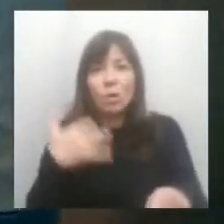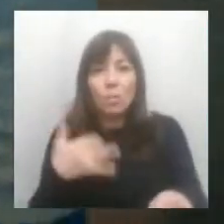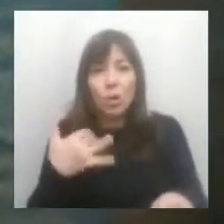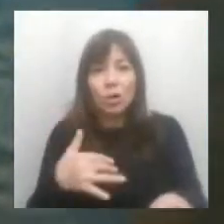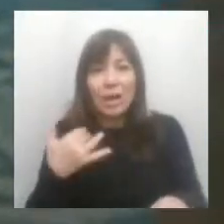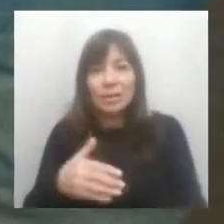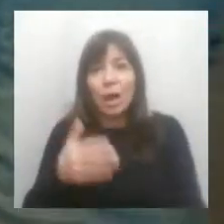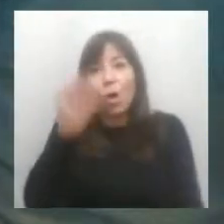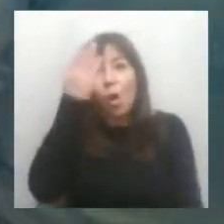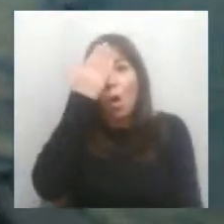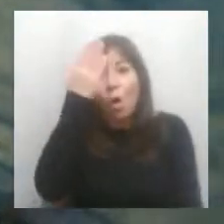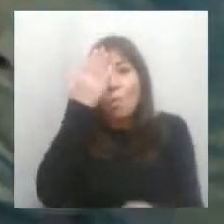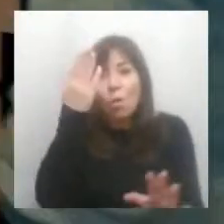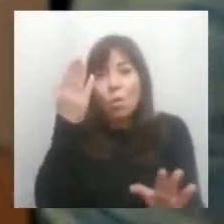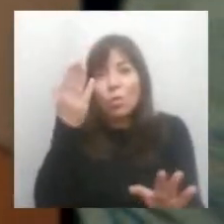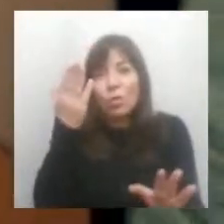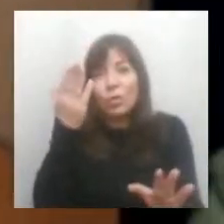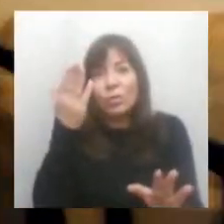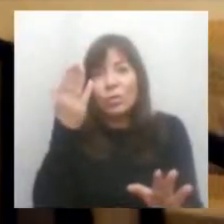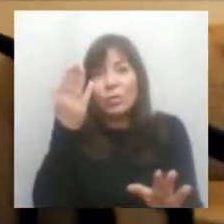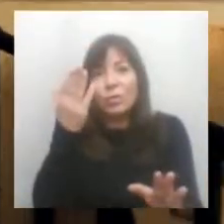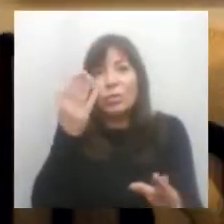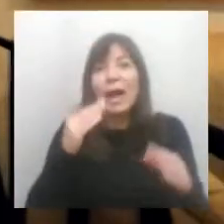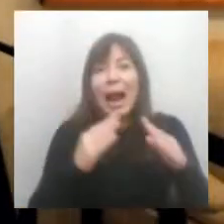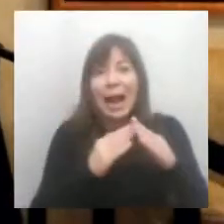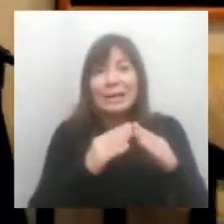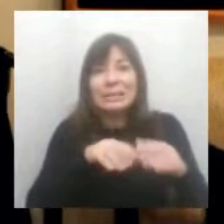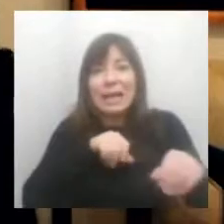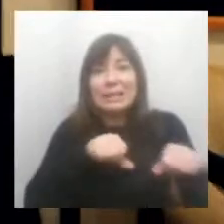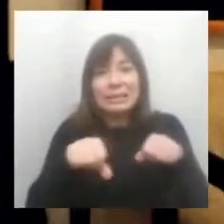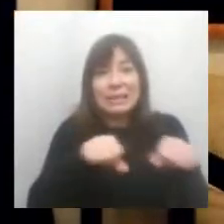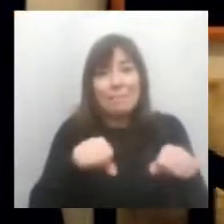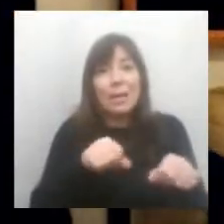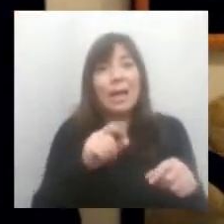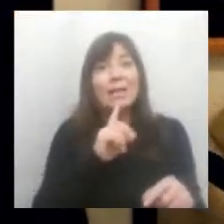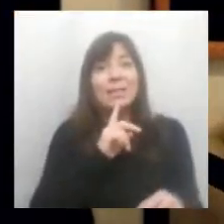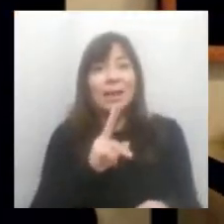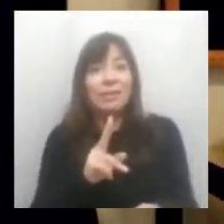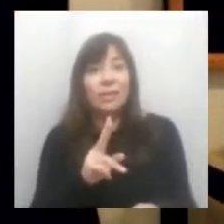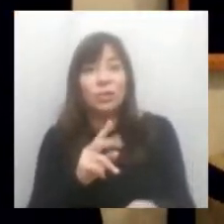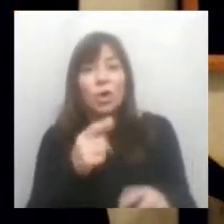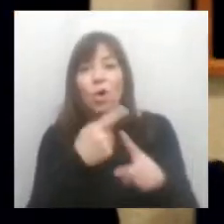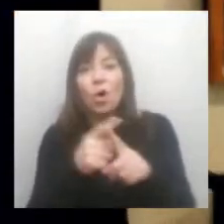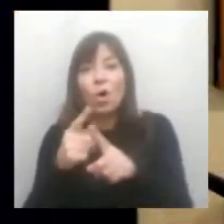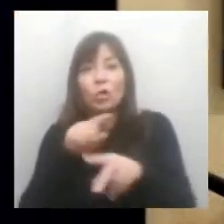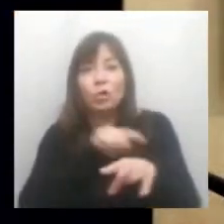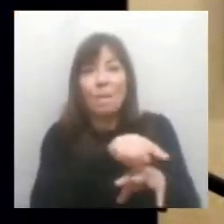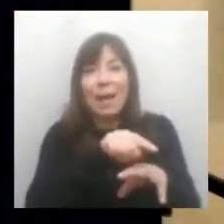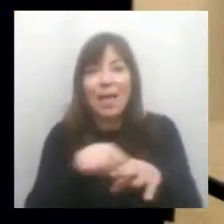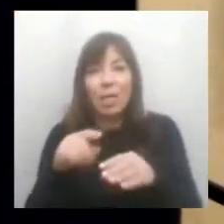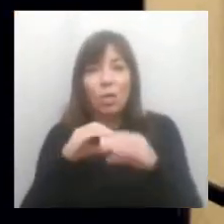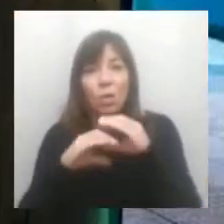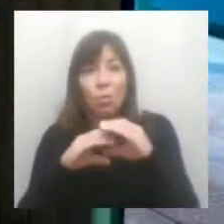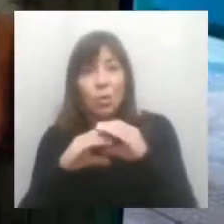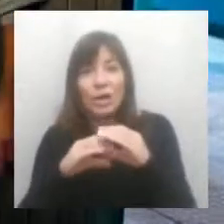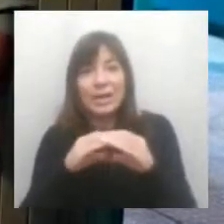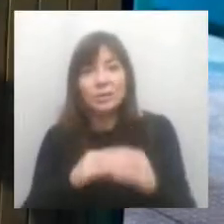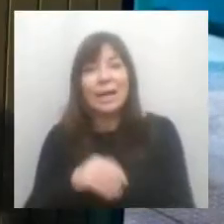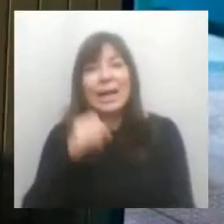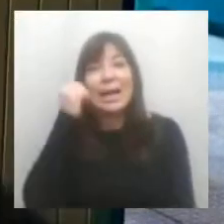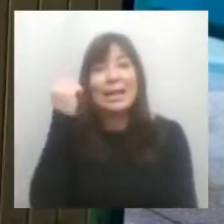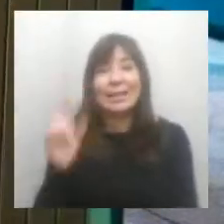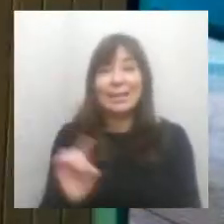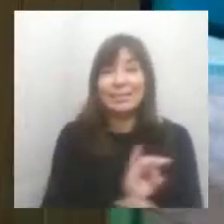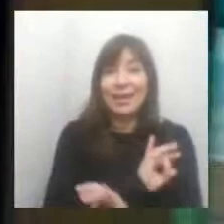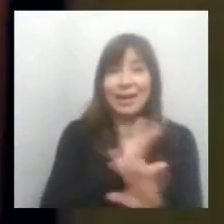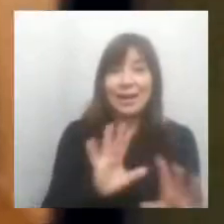alguna nota hecha desde nuestra Casa Sísmica en la televisión o algún otro medio. Para poder entender cómo